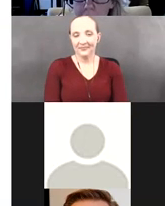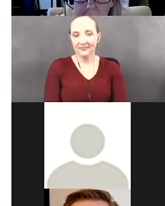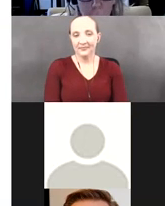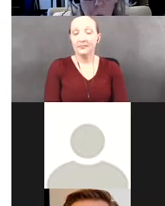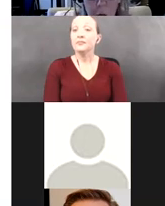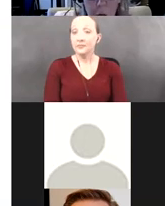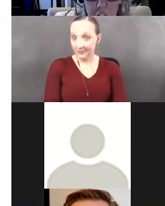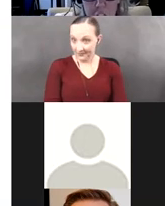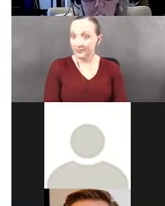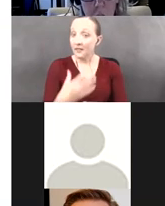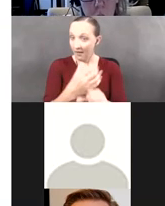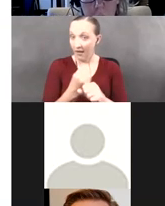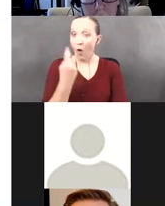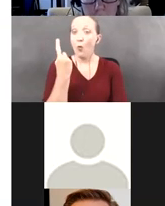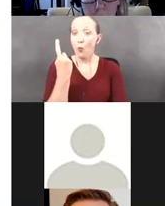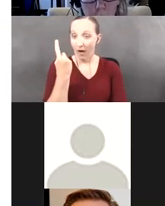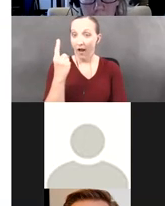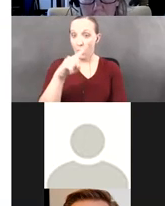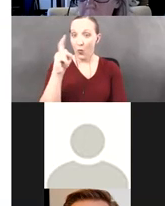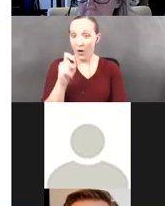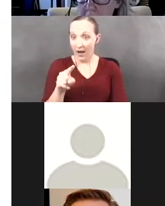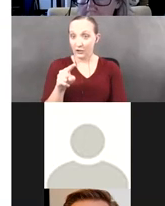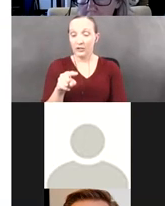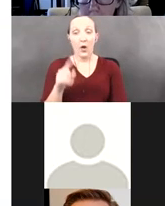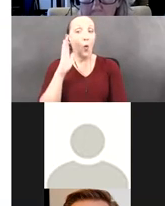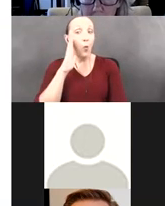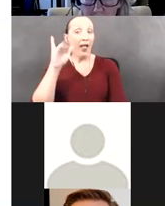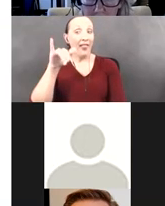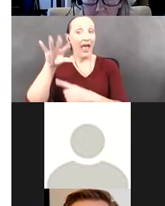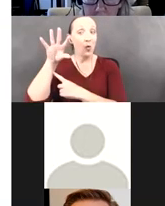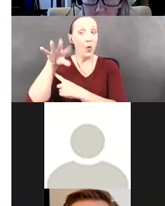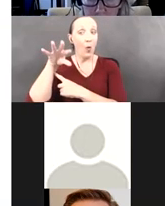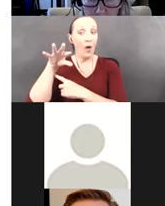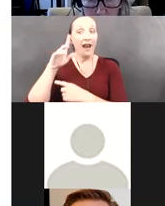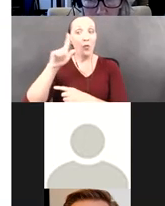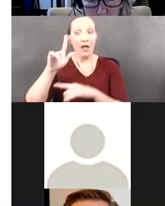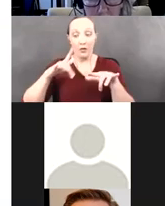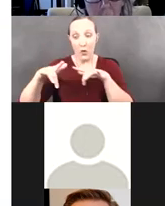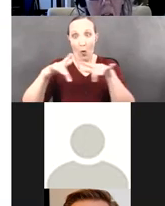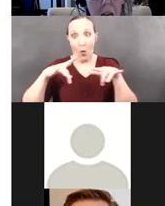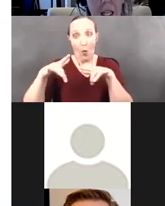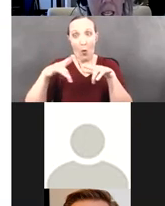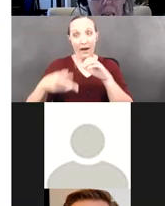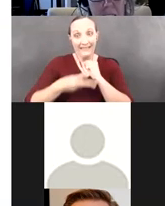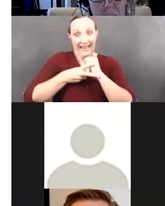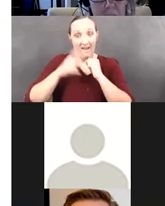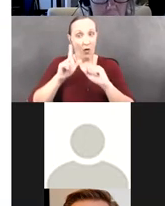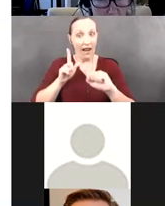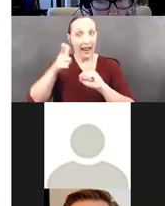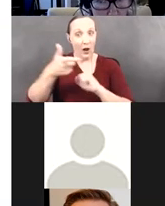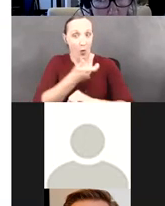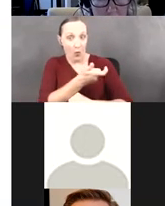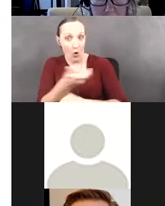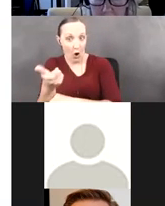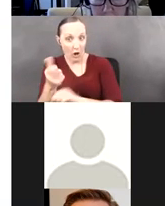We did get one question. Will this recording be Sí, available tenemos una for pregunta, later si esta viewing? grabación va a estar disponible para Yes, más it